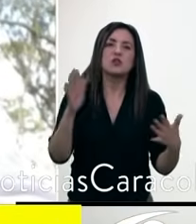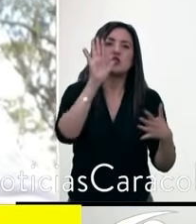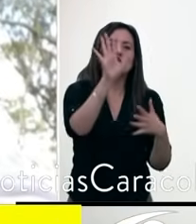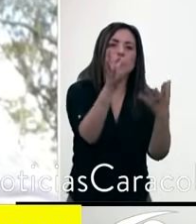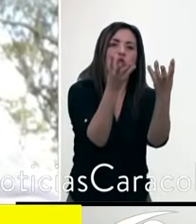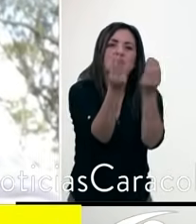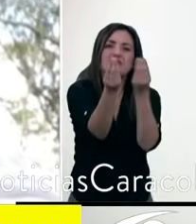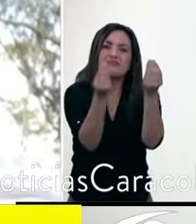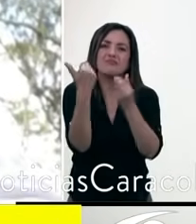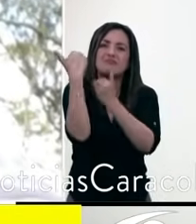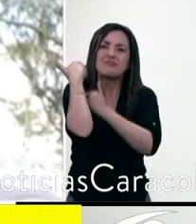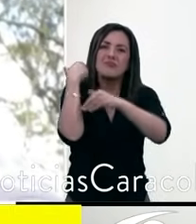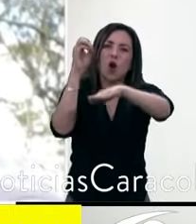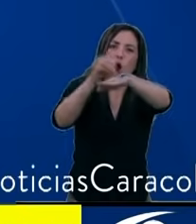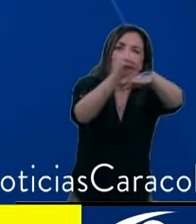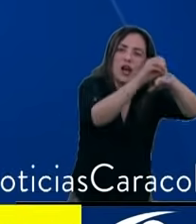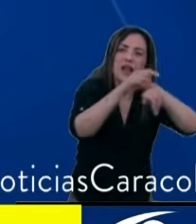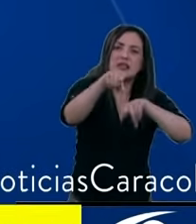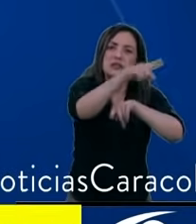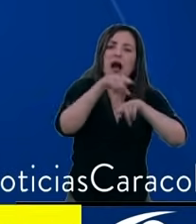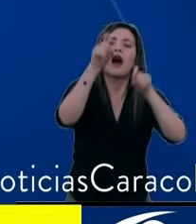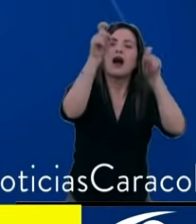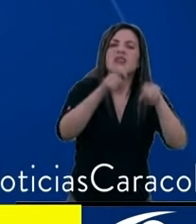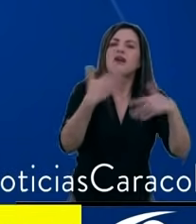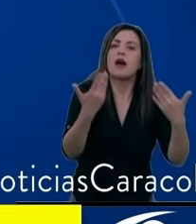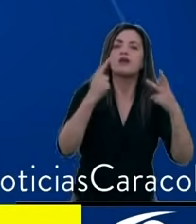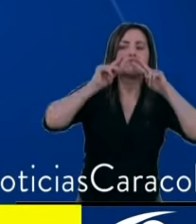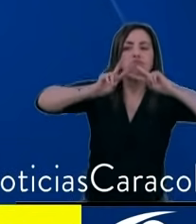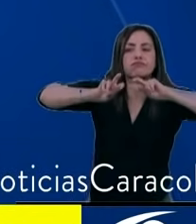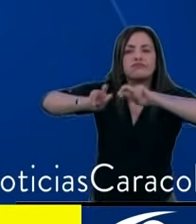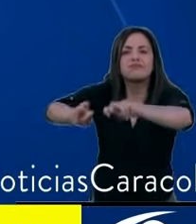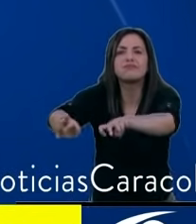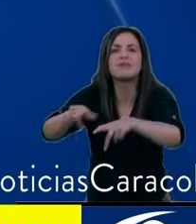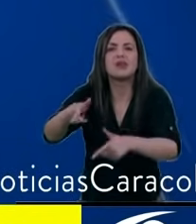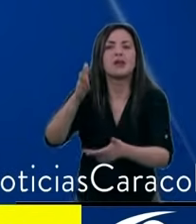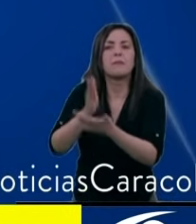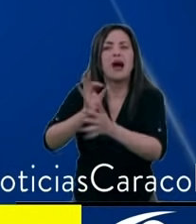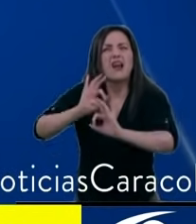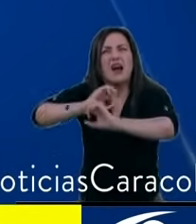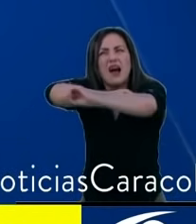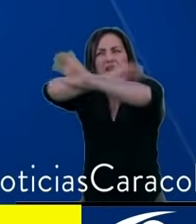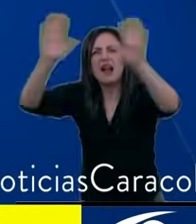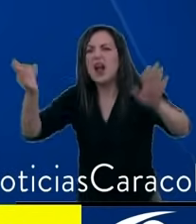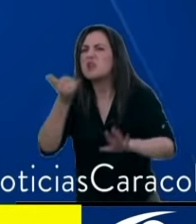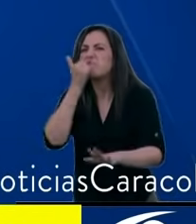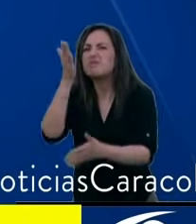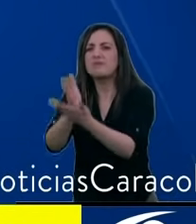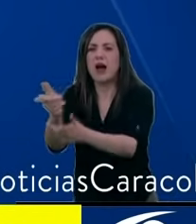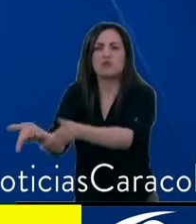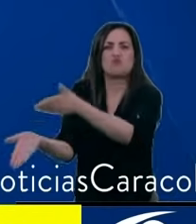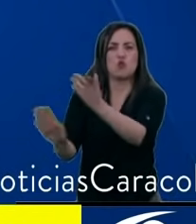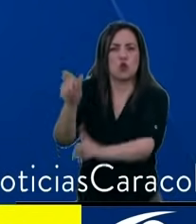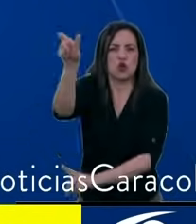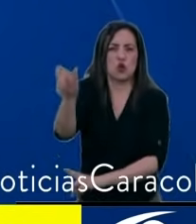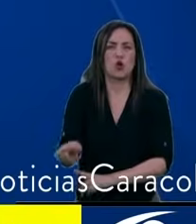organismos competentes iniciar las investigaciones para esclarecer los hechos.